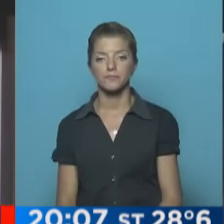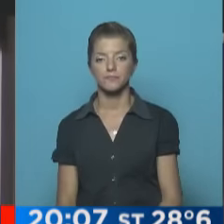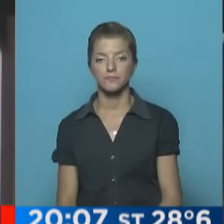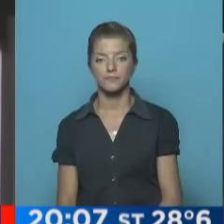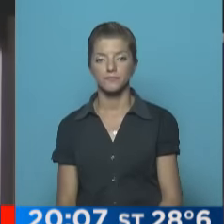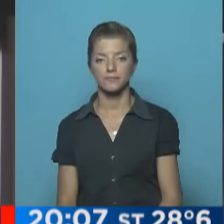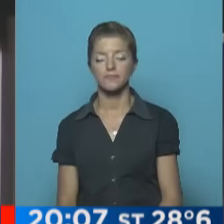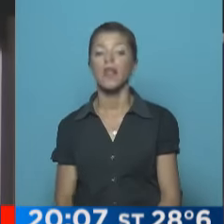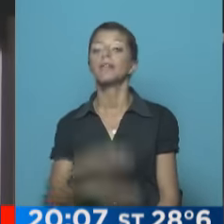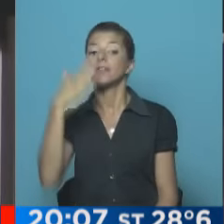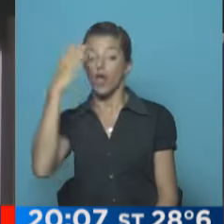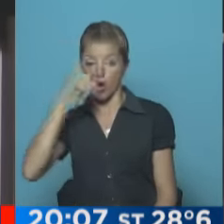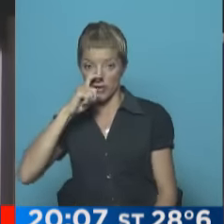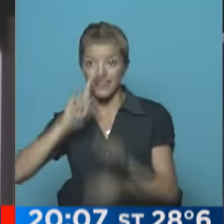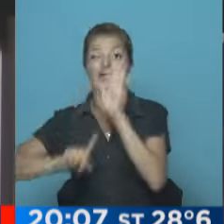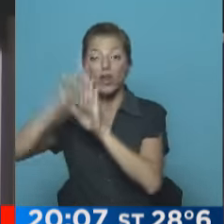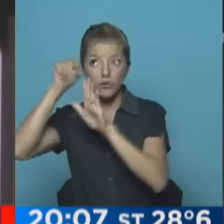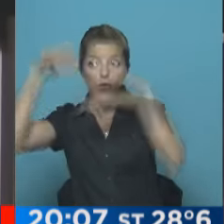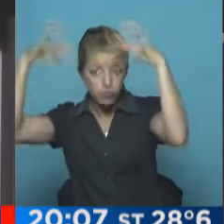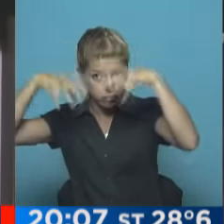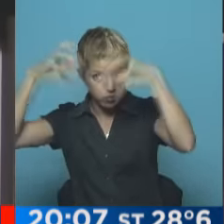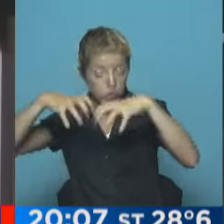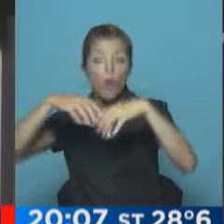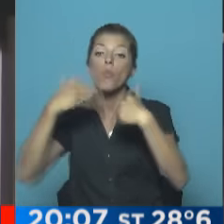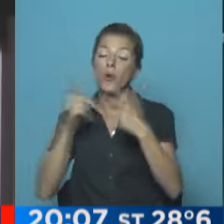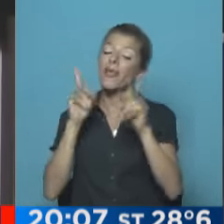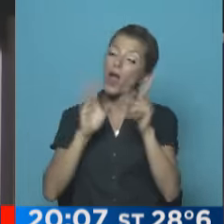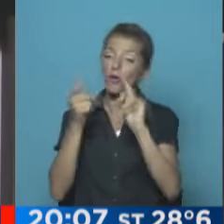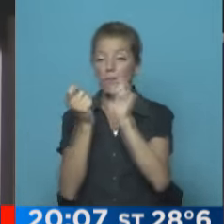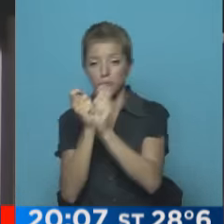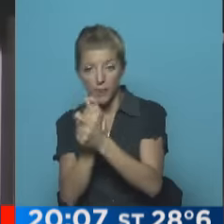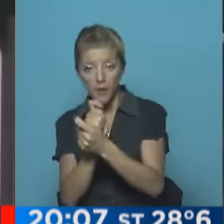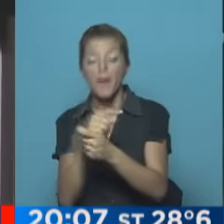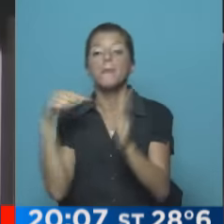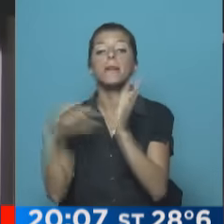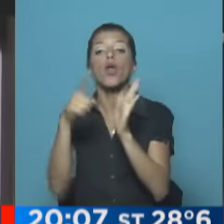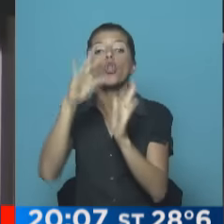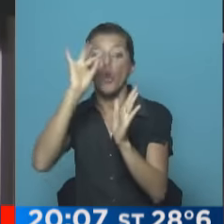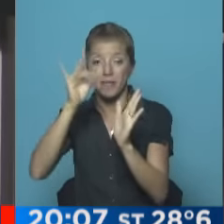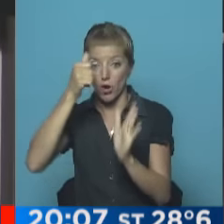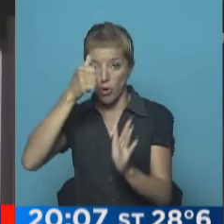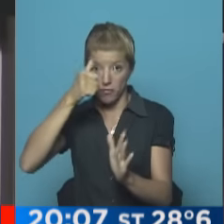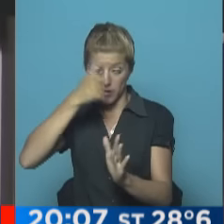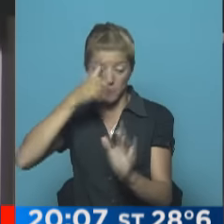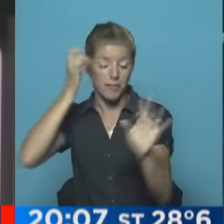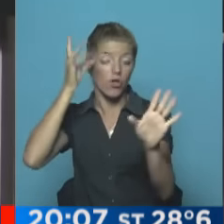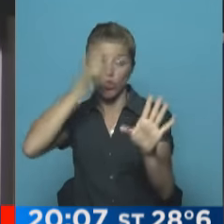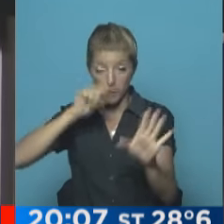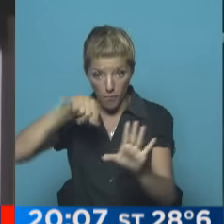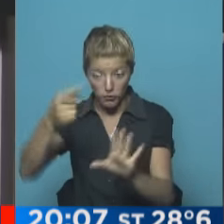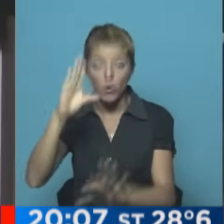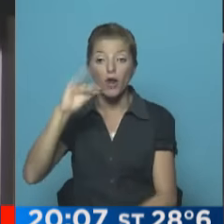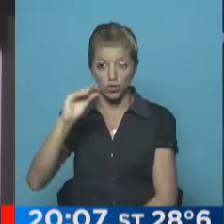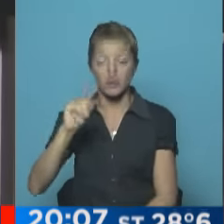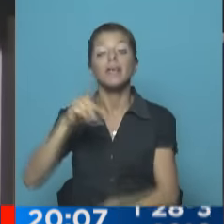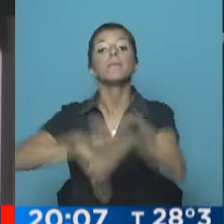de la provincia de Corrientes. En Goya puede tener algo de inestabilidad, pero hacia el final del día domingo, pero con ascenso de las temperaturas allí también, máximas